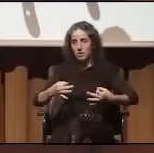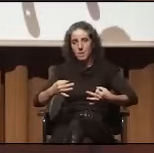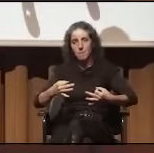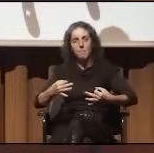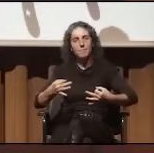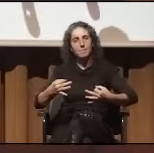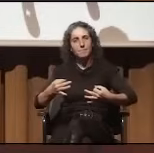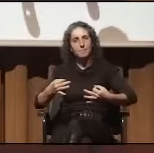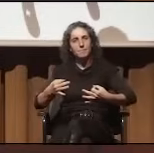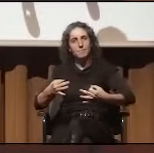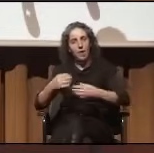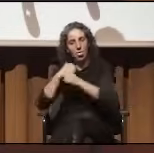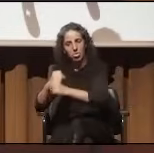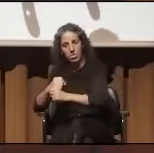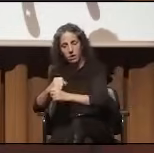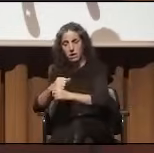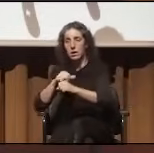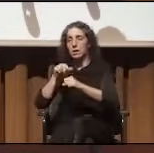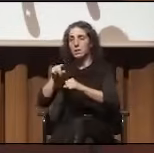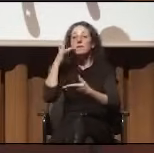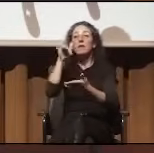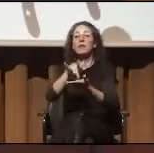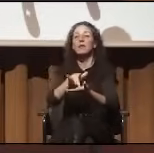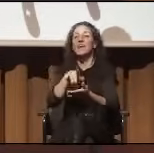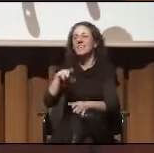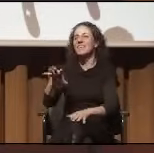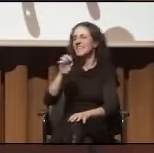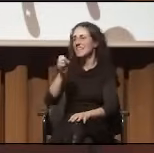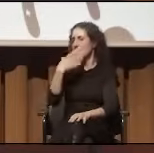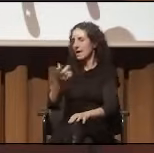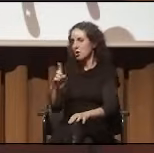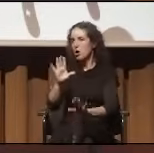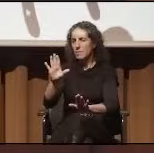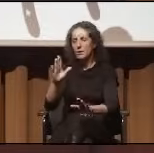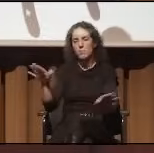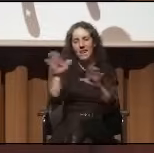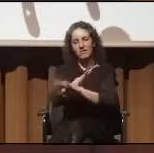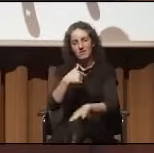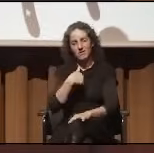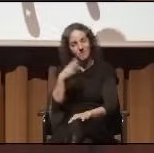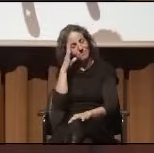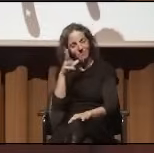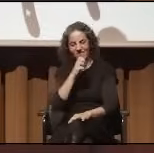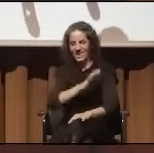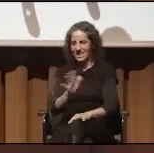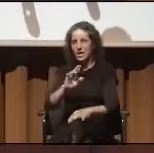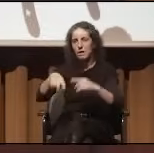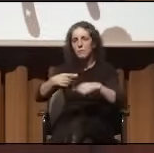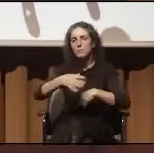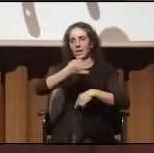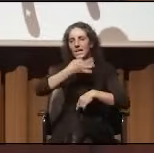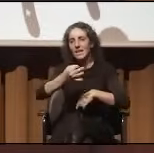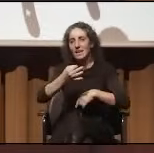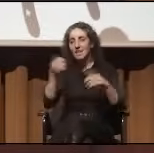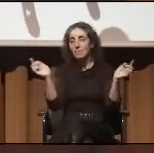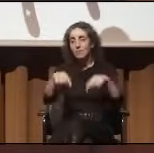día pasó que yo no había dormido bien. No se entiende bien ahí. Por la noche había dormido fatal y luego por la tarde, nos teníamos reunión a las 5 de